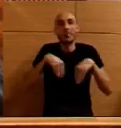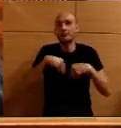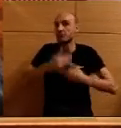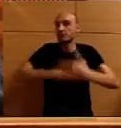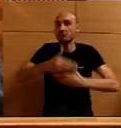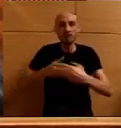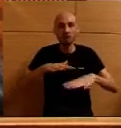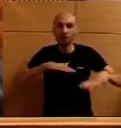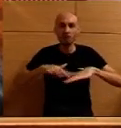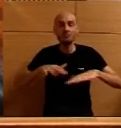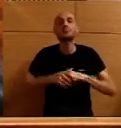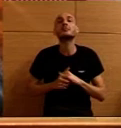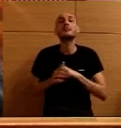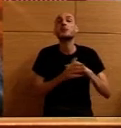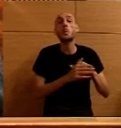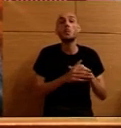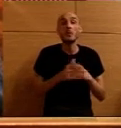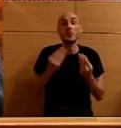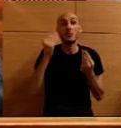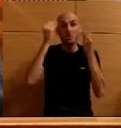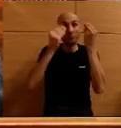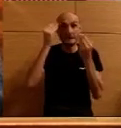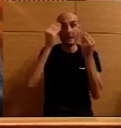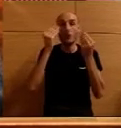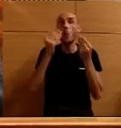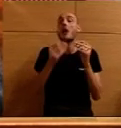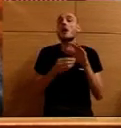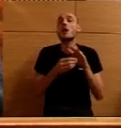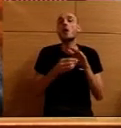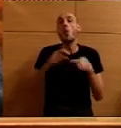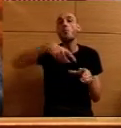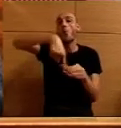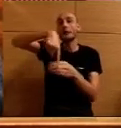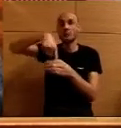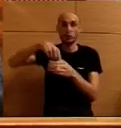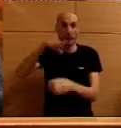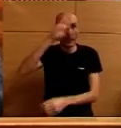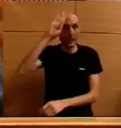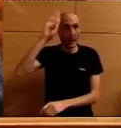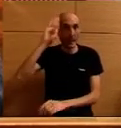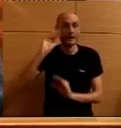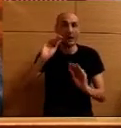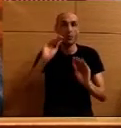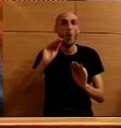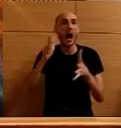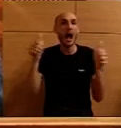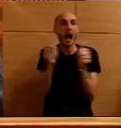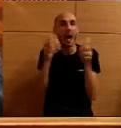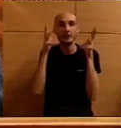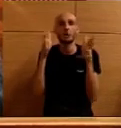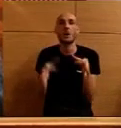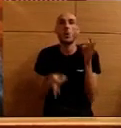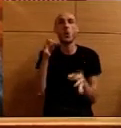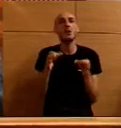En primer momento se consideró oportuno hacer extensiva la medida a todos los puestos de letrado de asesoría jurídica. Nosotros lo consideramos así porque